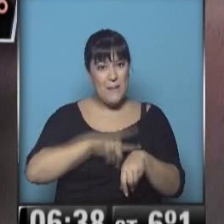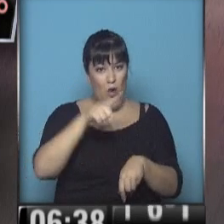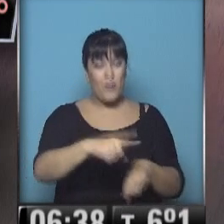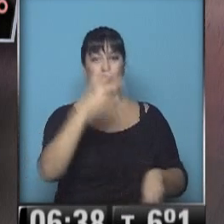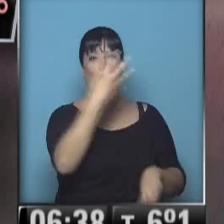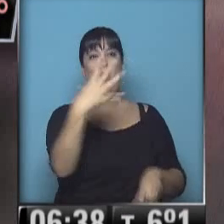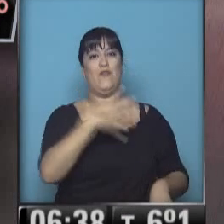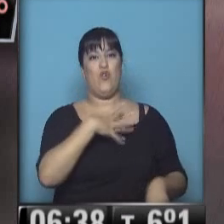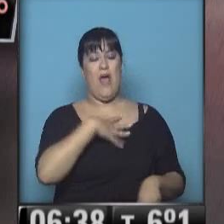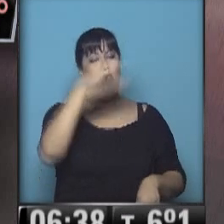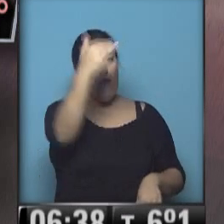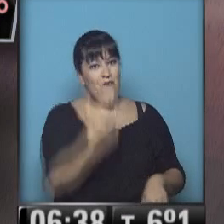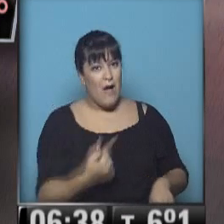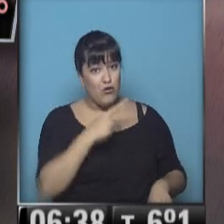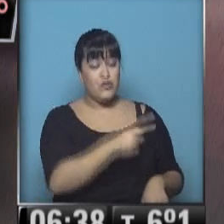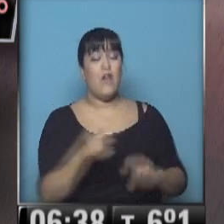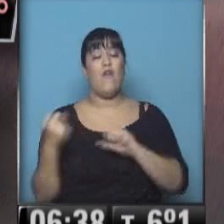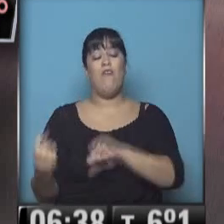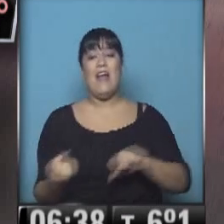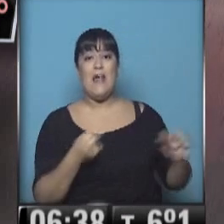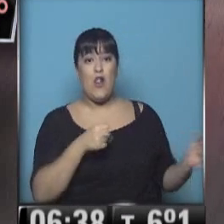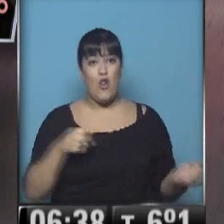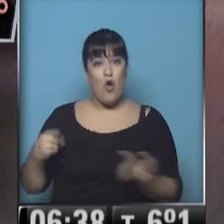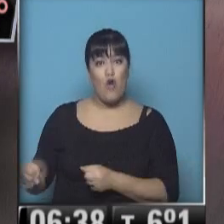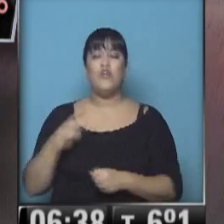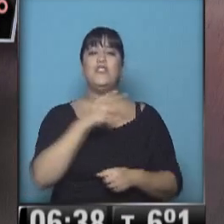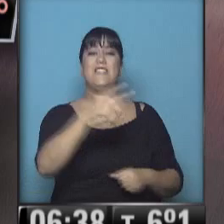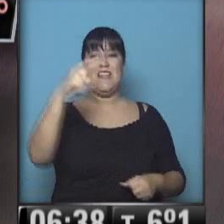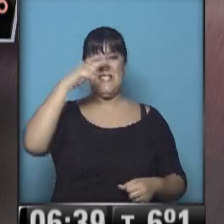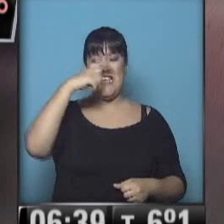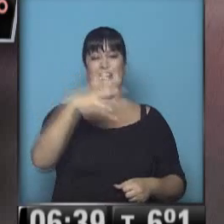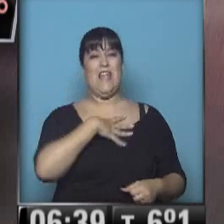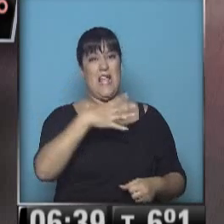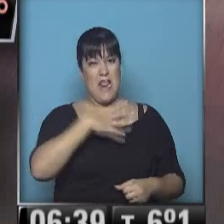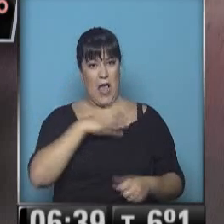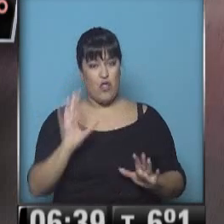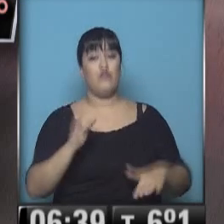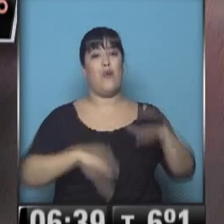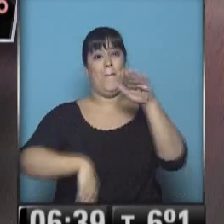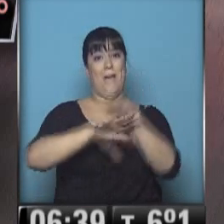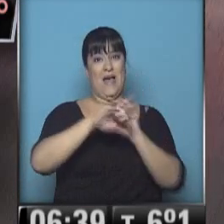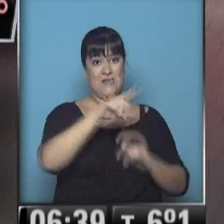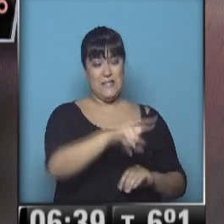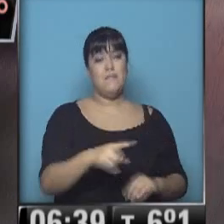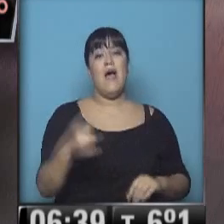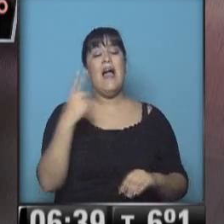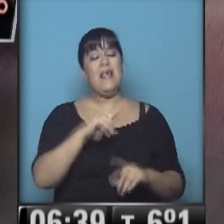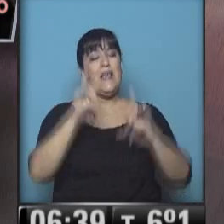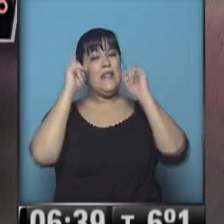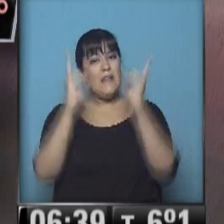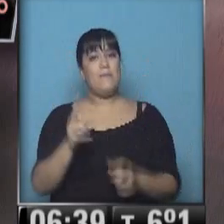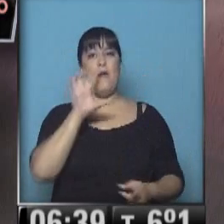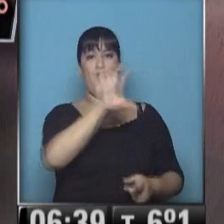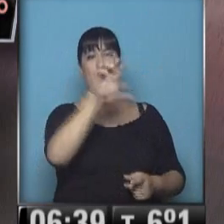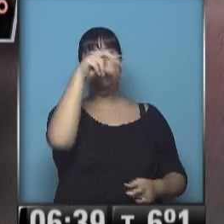bajo cero. Bariloche, 7 grados positivo la máxima. Y los queridos amigos de Neuquén,